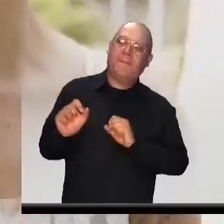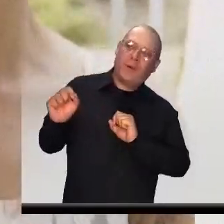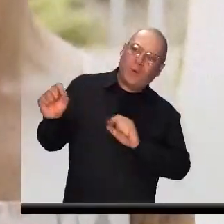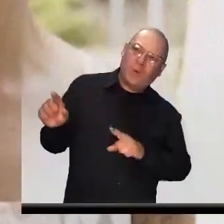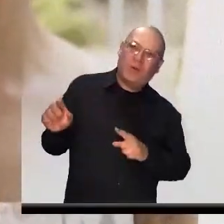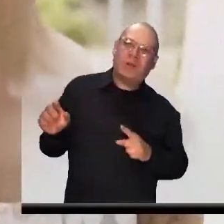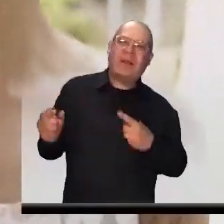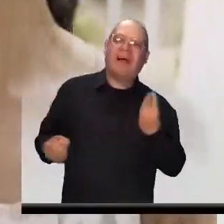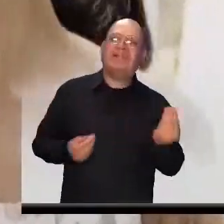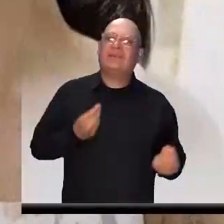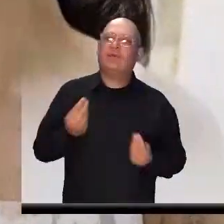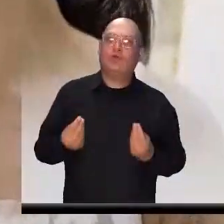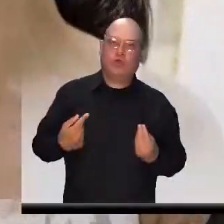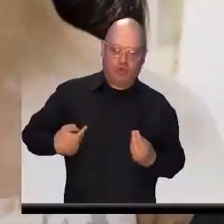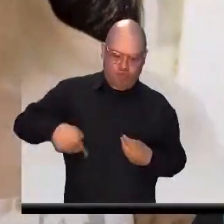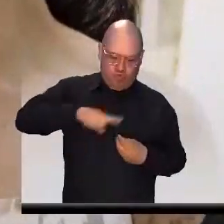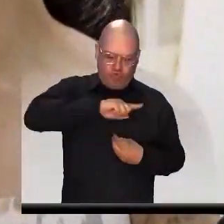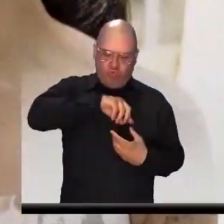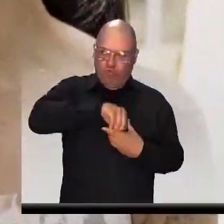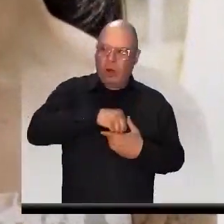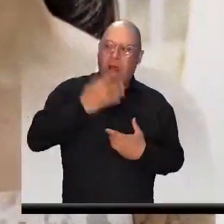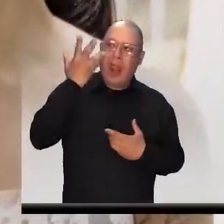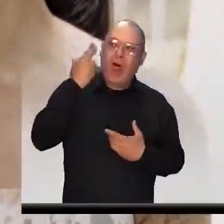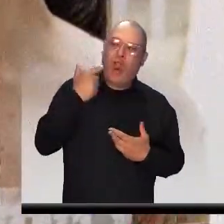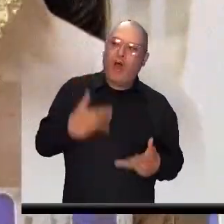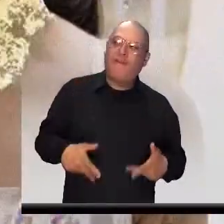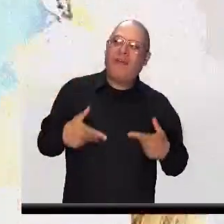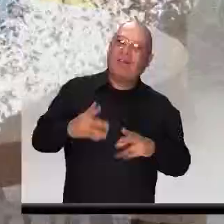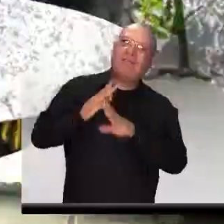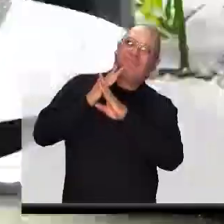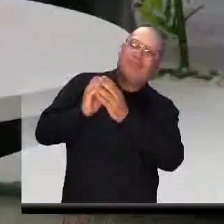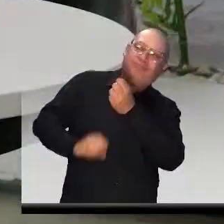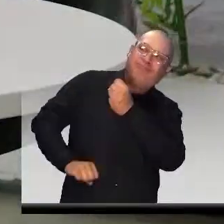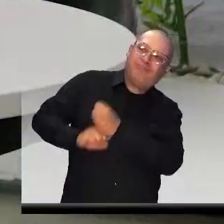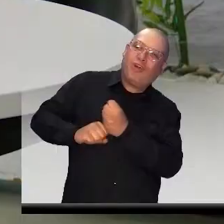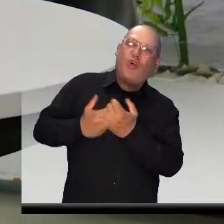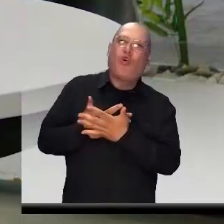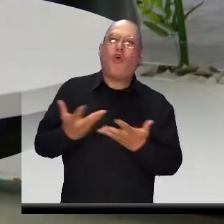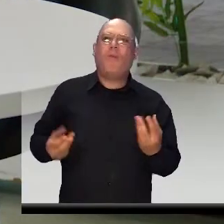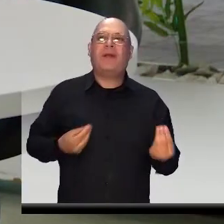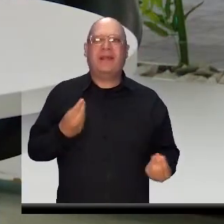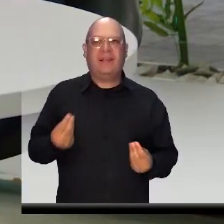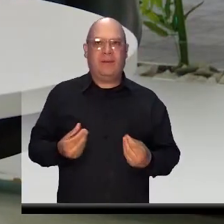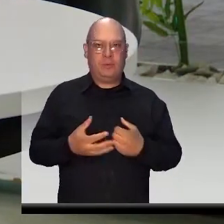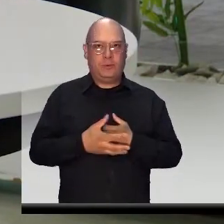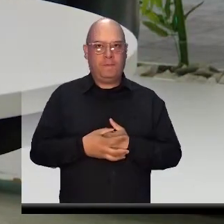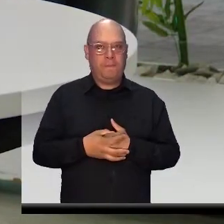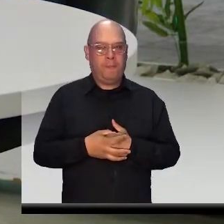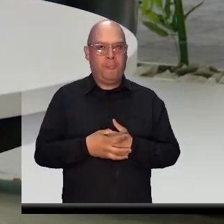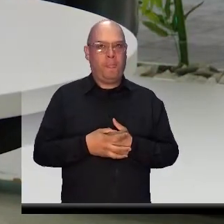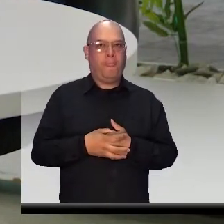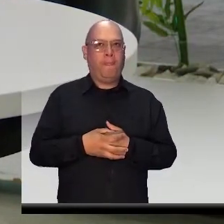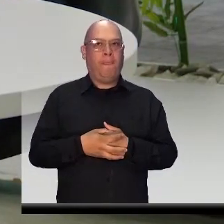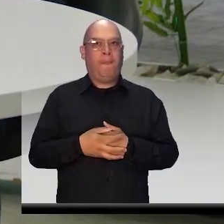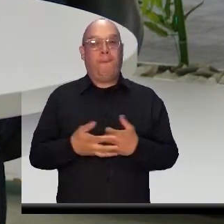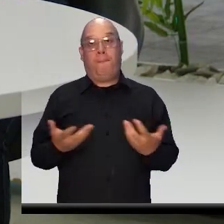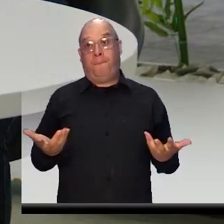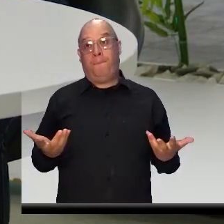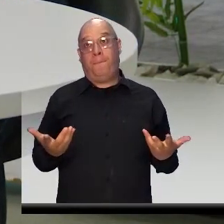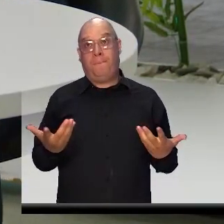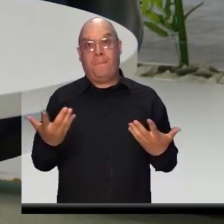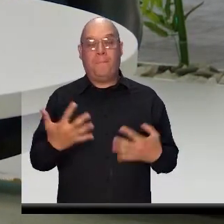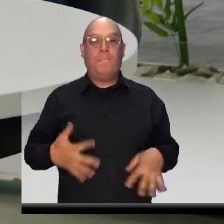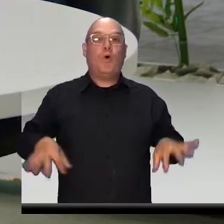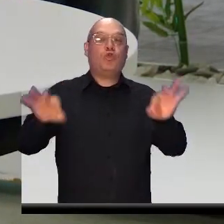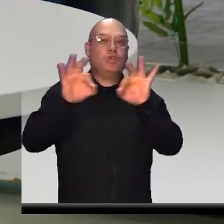podemos tener desde nuestra vida cotidiana para el cambio climático? Pues para contrarrestar un poquito. Entonces, pues es importante que nosotros